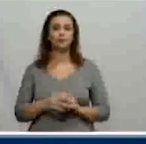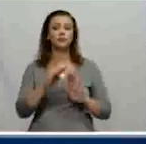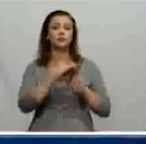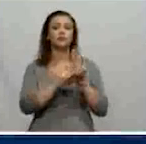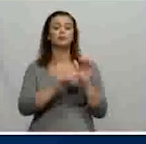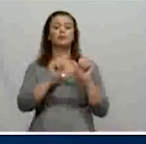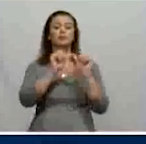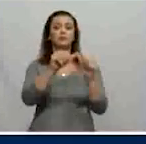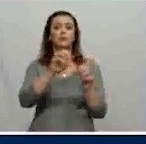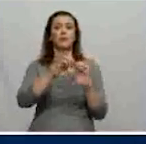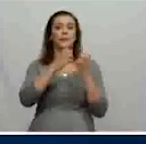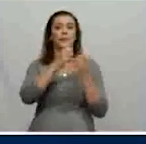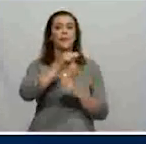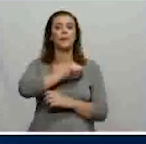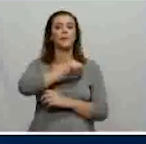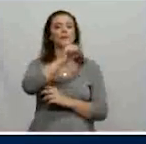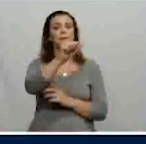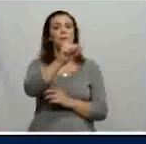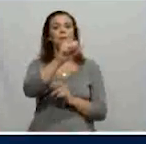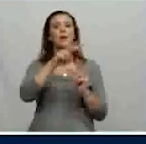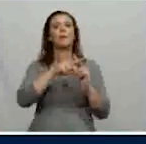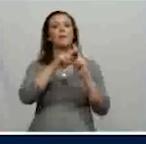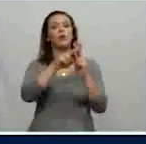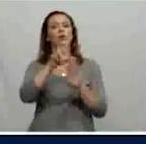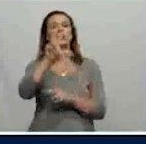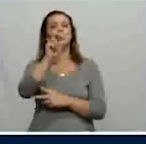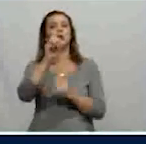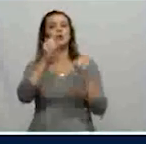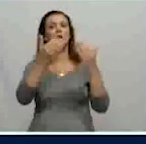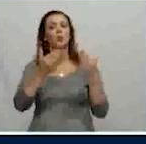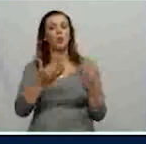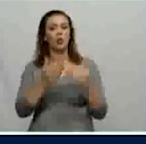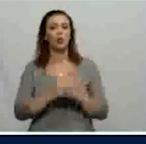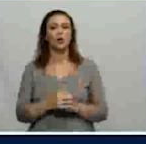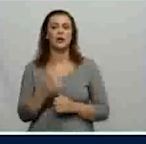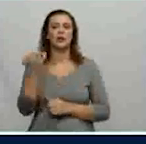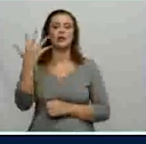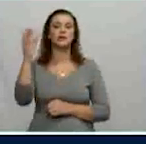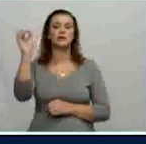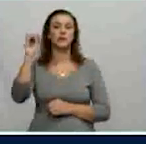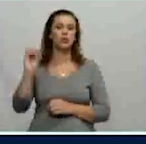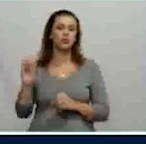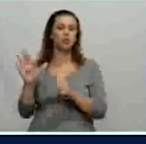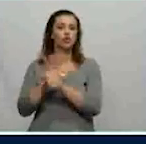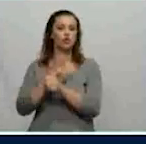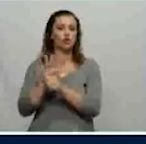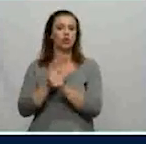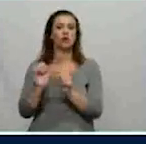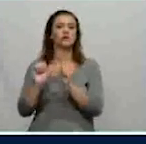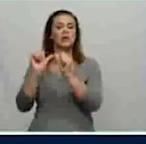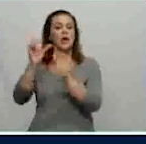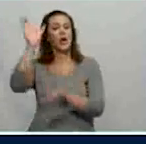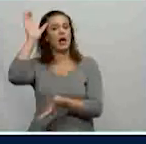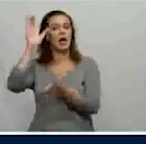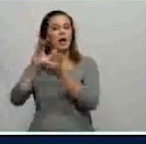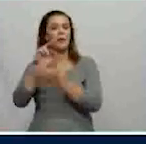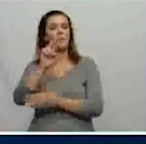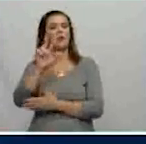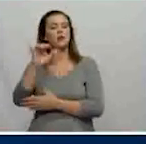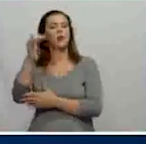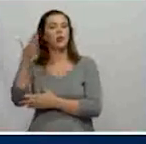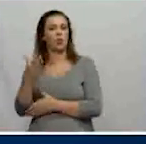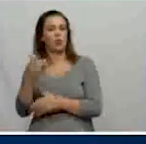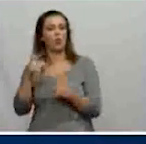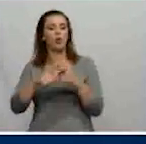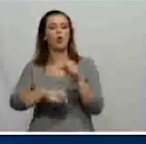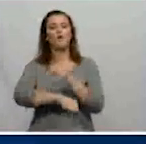la continúa Liga Deportiva Alajuelense, quien prestó a 30 jugadores, 15% del total. Seguido está Carmelita con 23 jugadores.